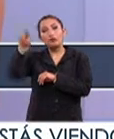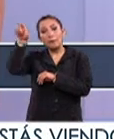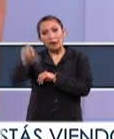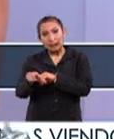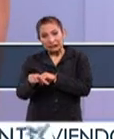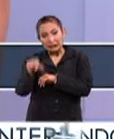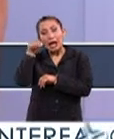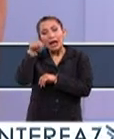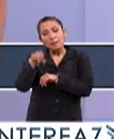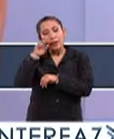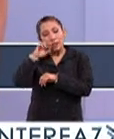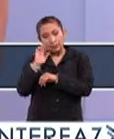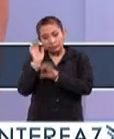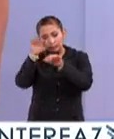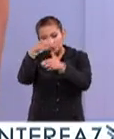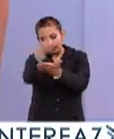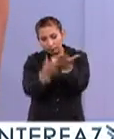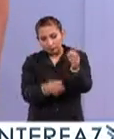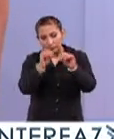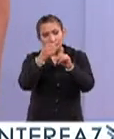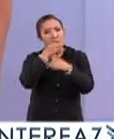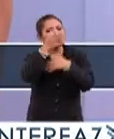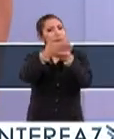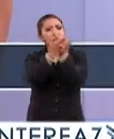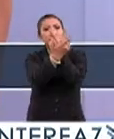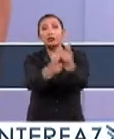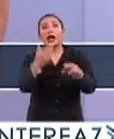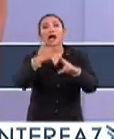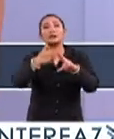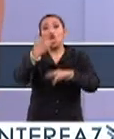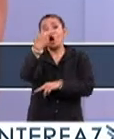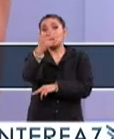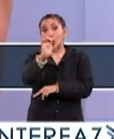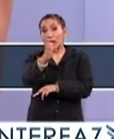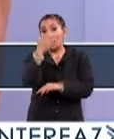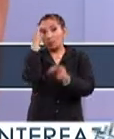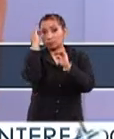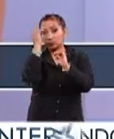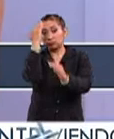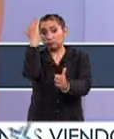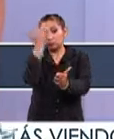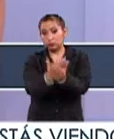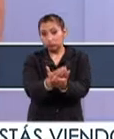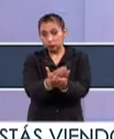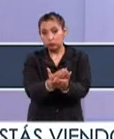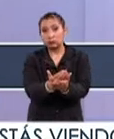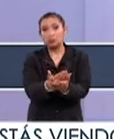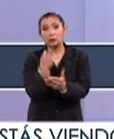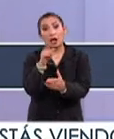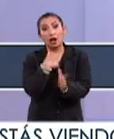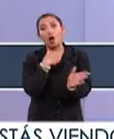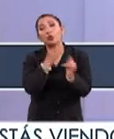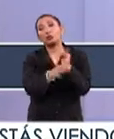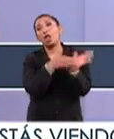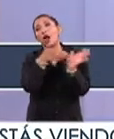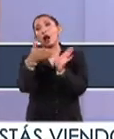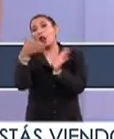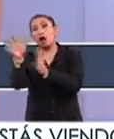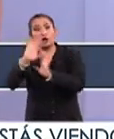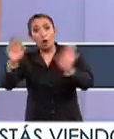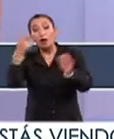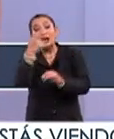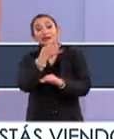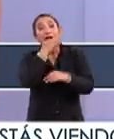.cultura.unam.mx. Ahí se pueden registrar. La convocatoria está abierta hasta el día 8 de enero, pero no lo dejen hasta el final, porque